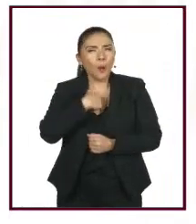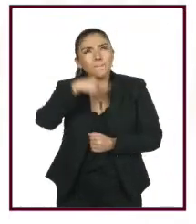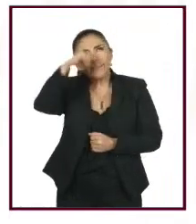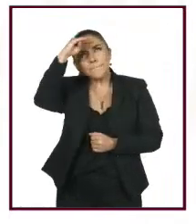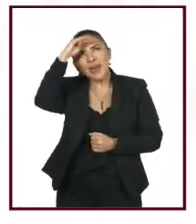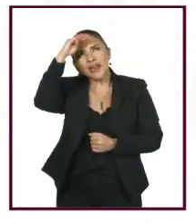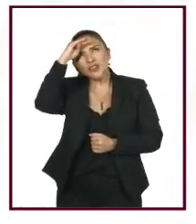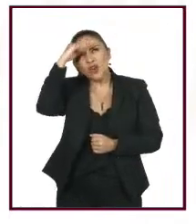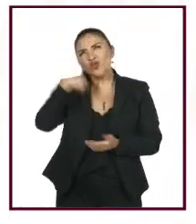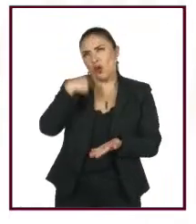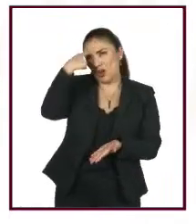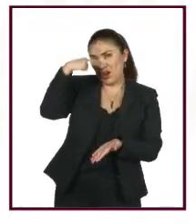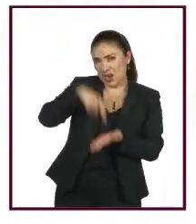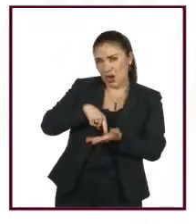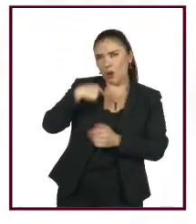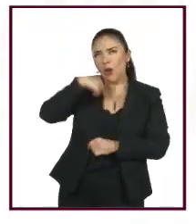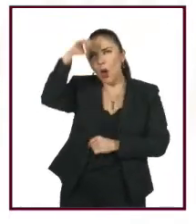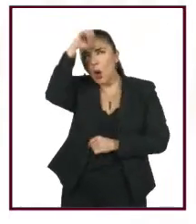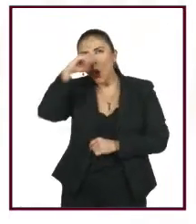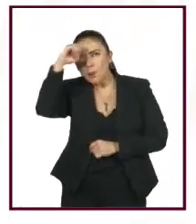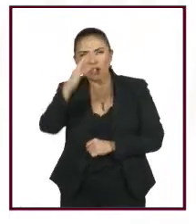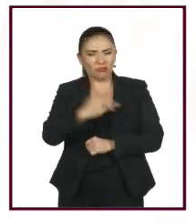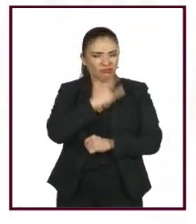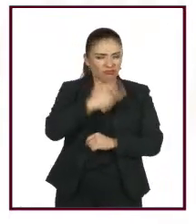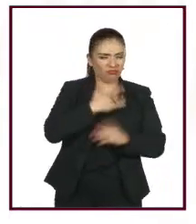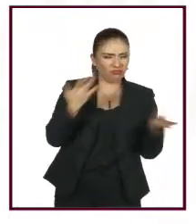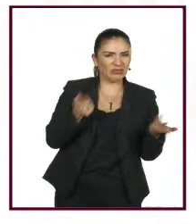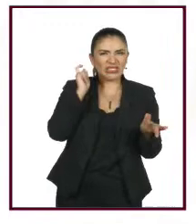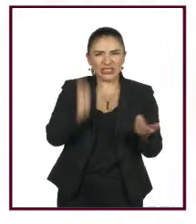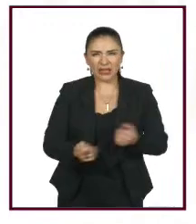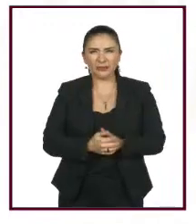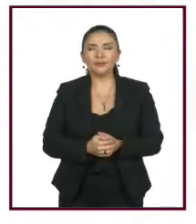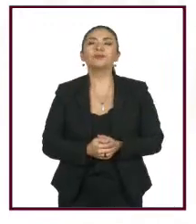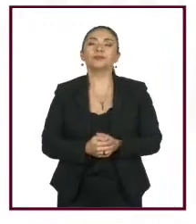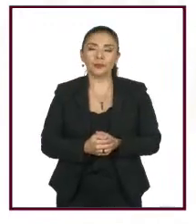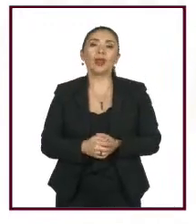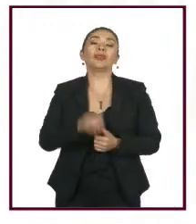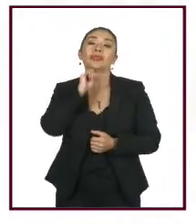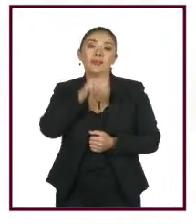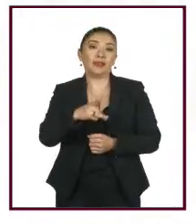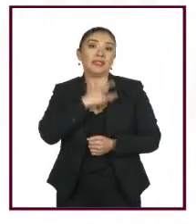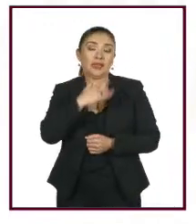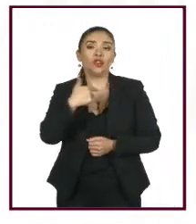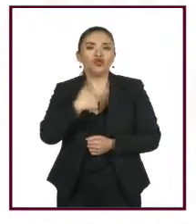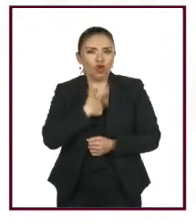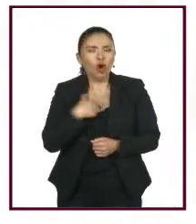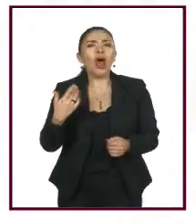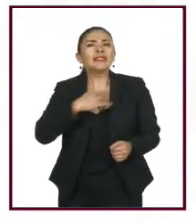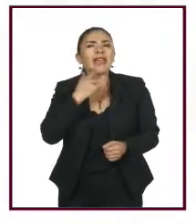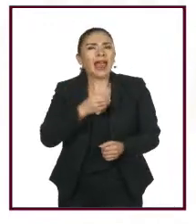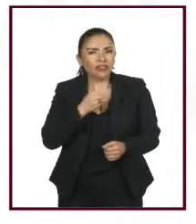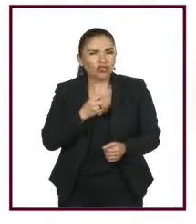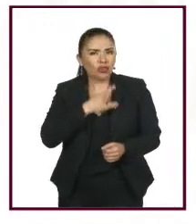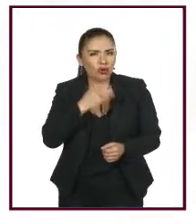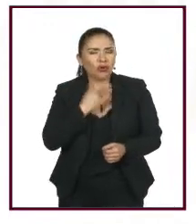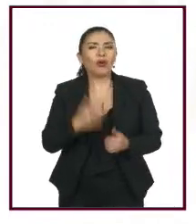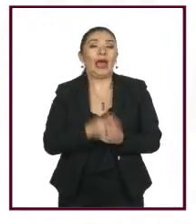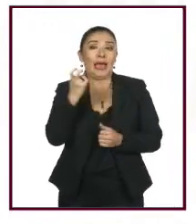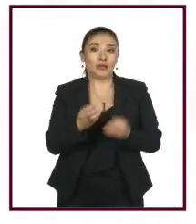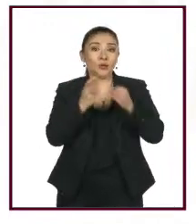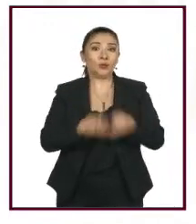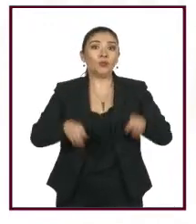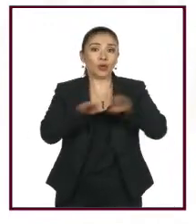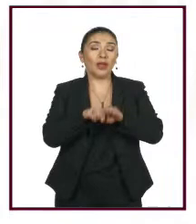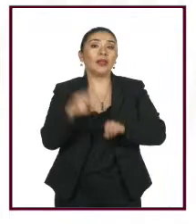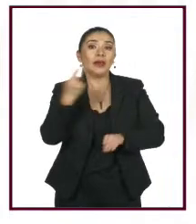pienso, creo, juzgo, opino, considero. También el sentir, yo siento. Es importante